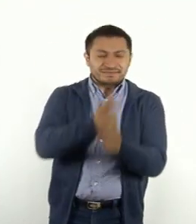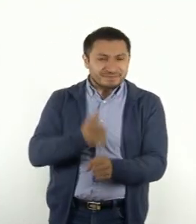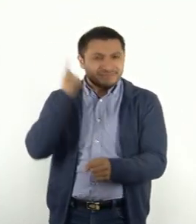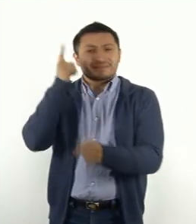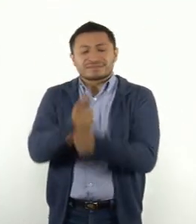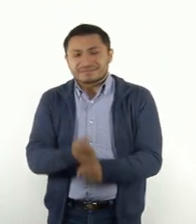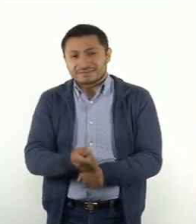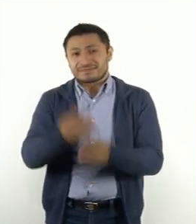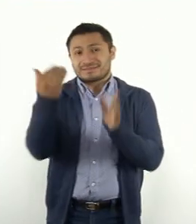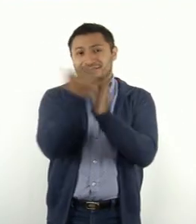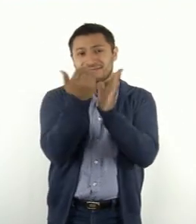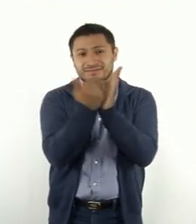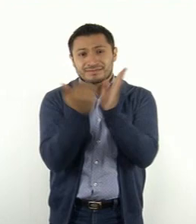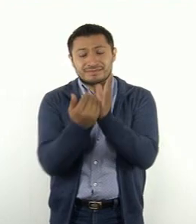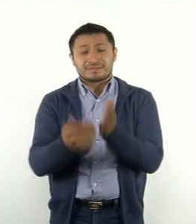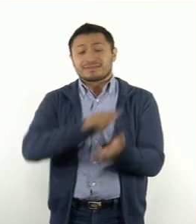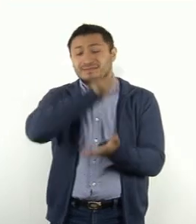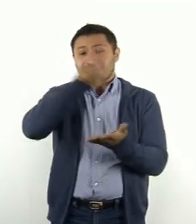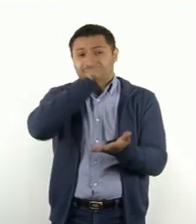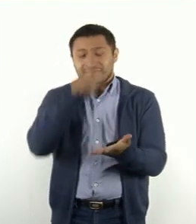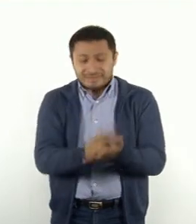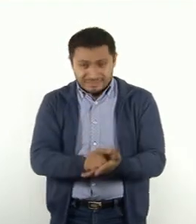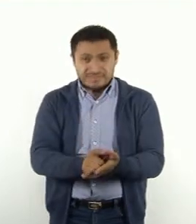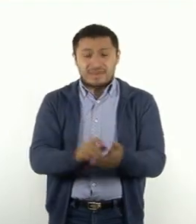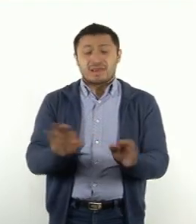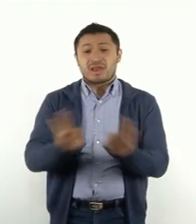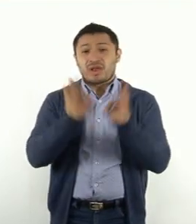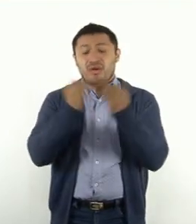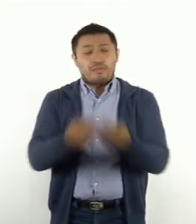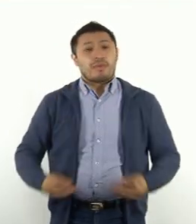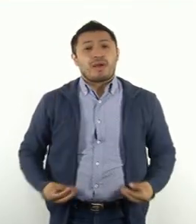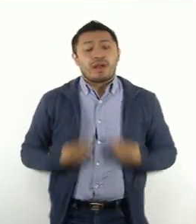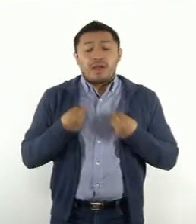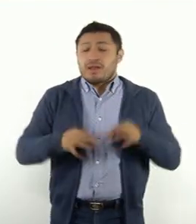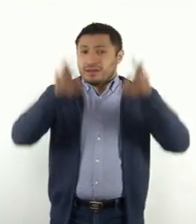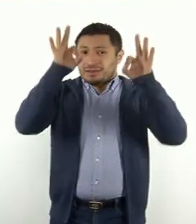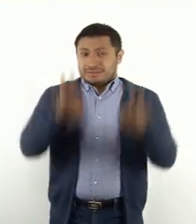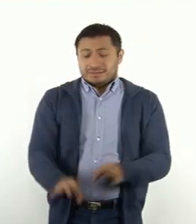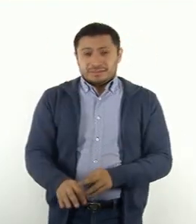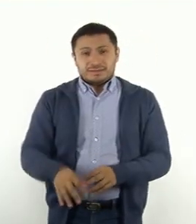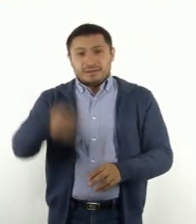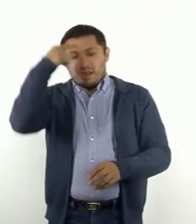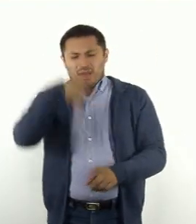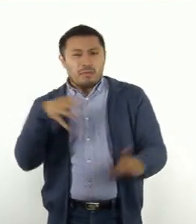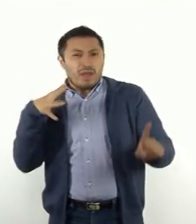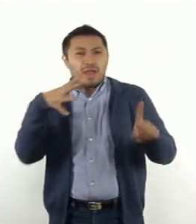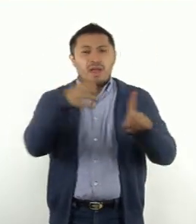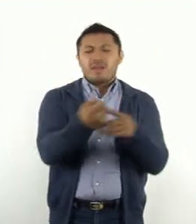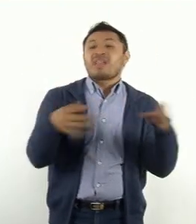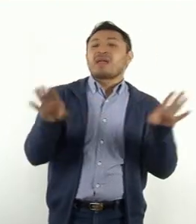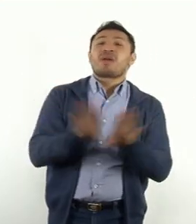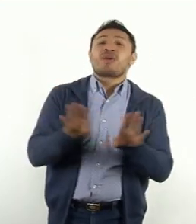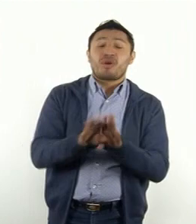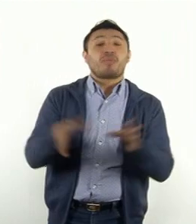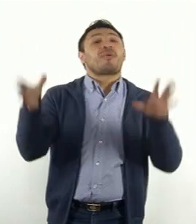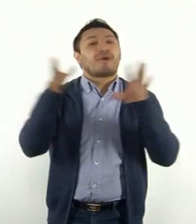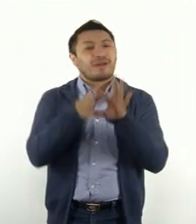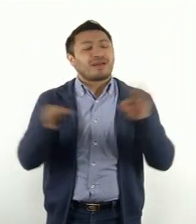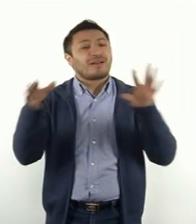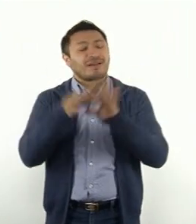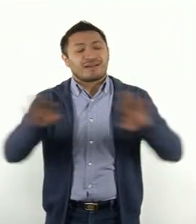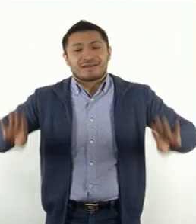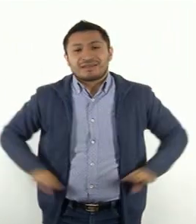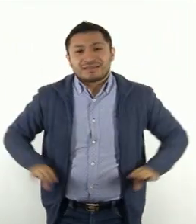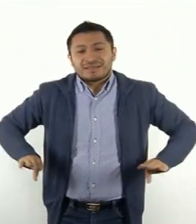principios democráticos la base de un estilo de vida. Para lograr este fin, explicaremos las características y